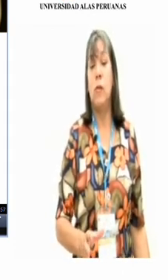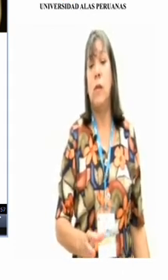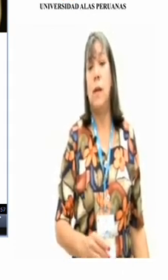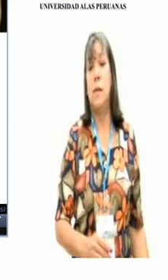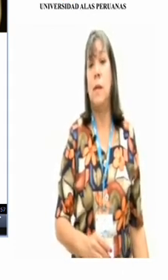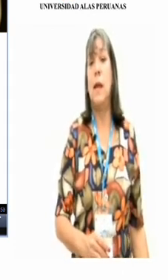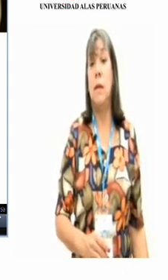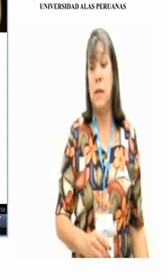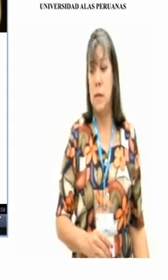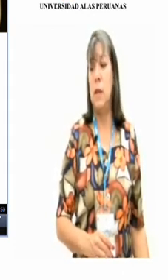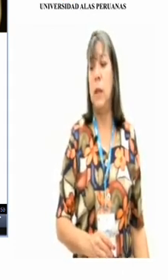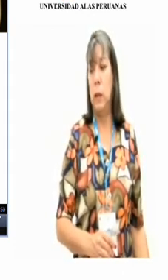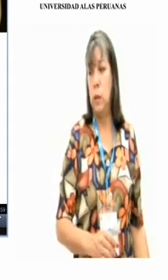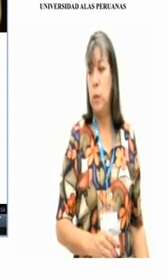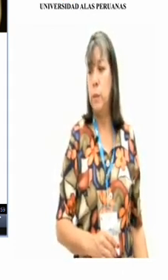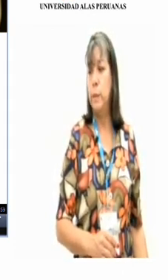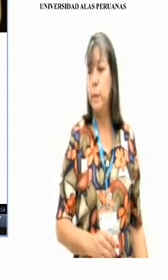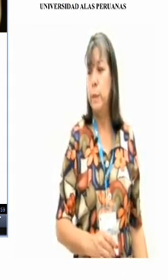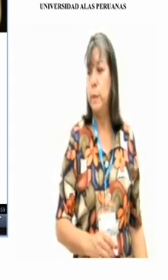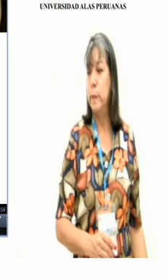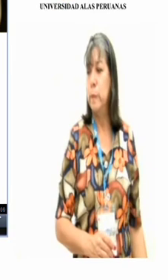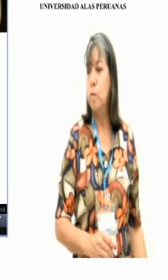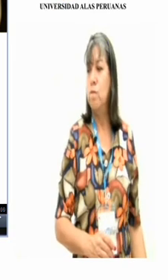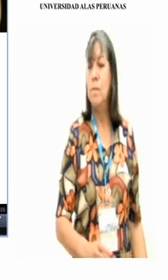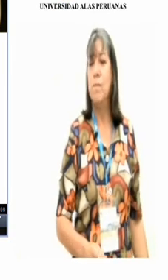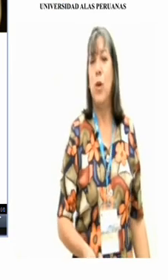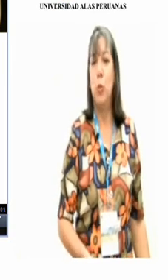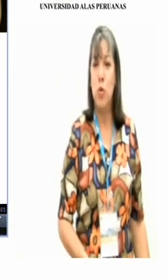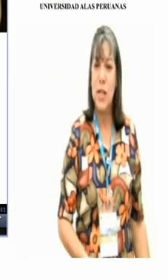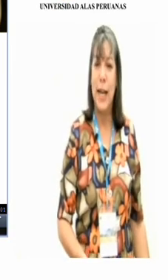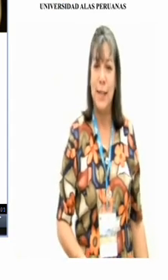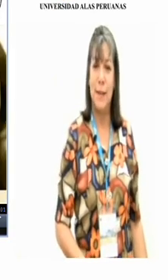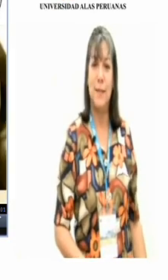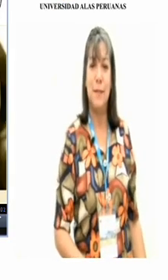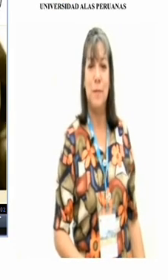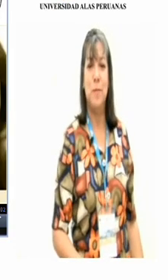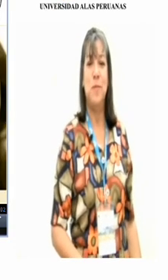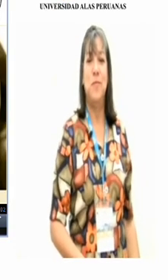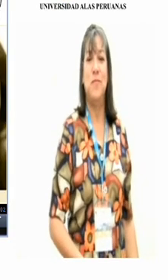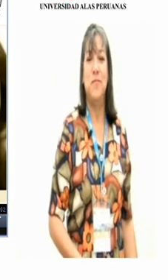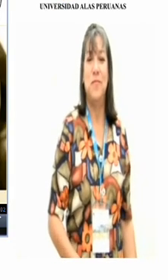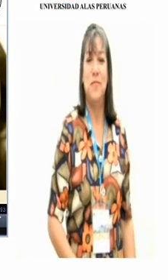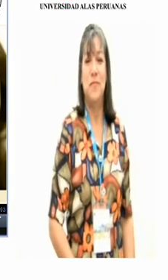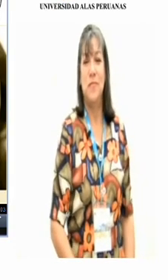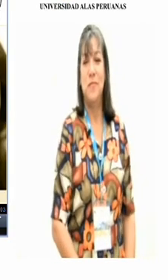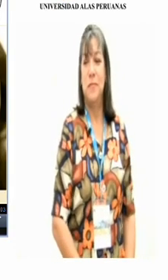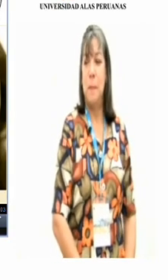que en la sociedad se están necesitando. Bueno, muchas gracias.